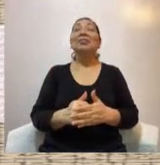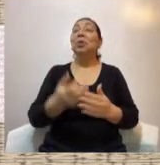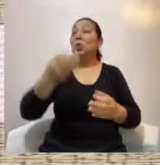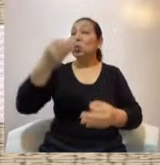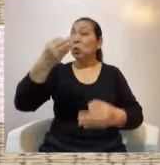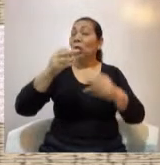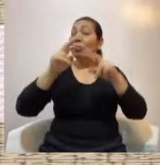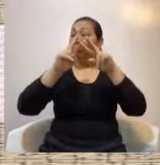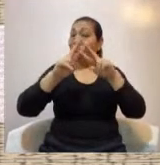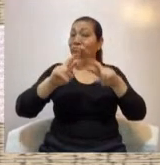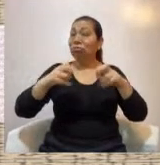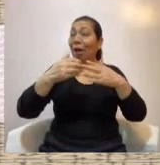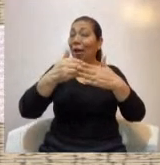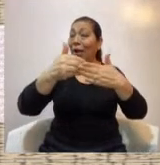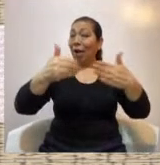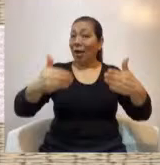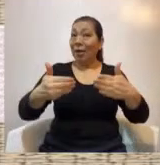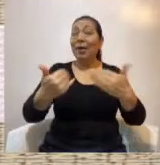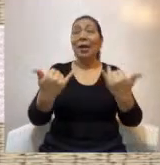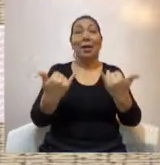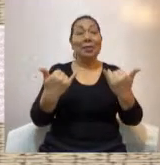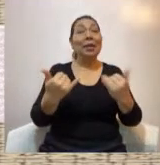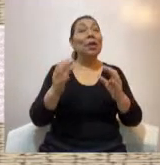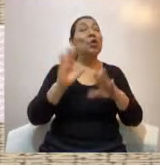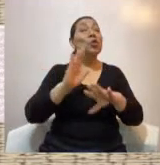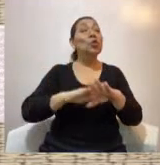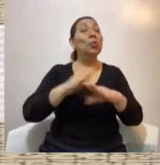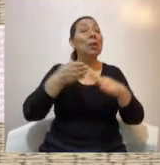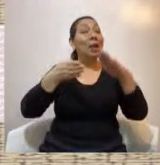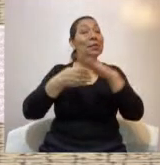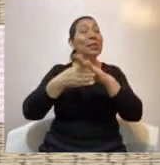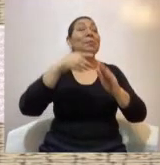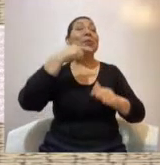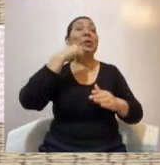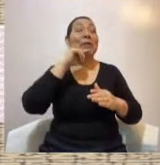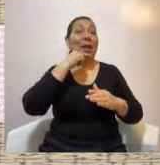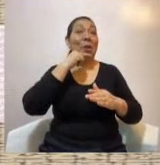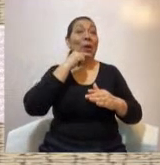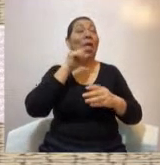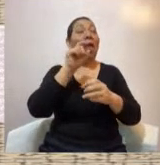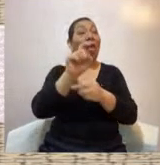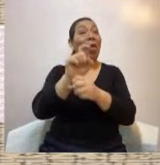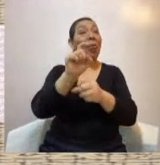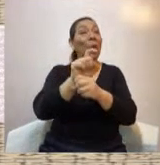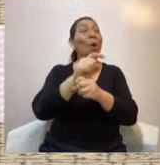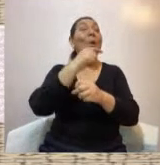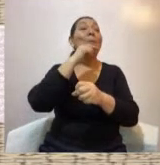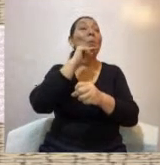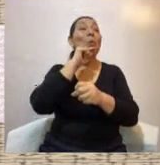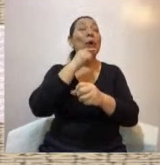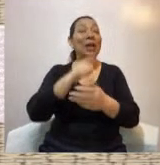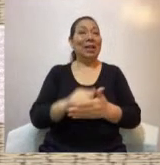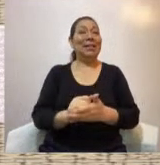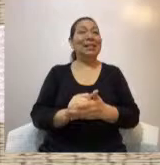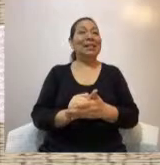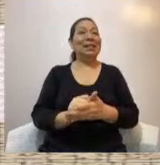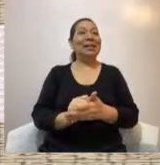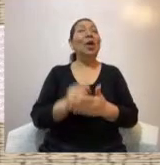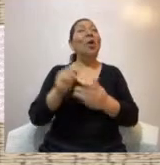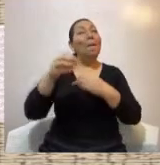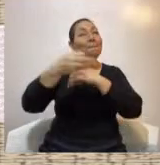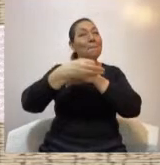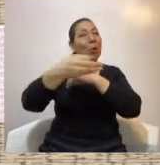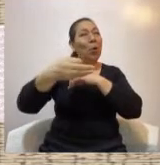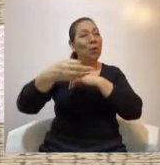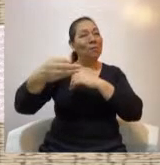una sentencia ya analizada anteriormente en el programa ha sido sobre el acceso de las mujeres a la educación, mujeres fundamentalmente